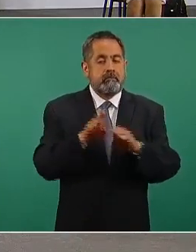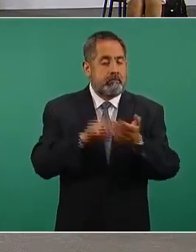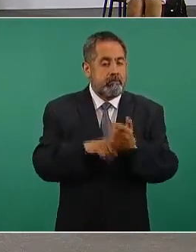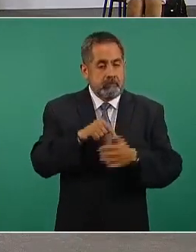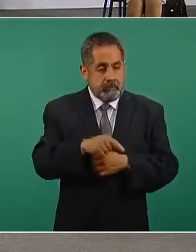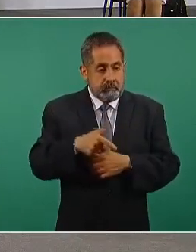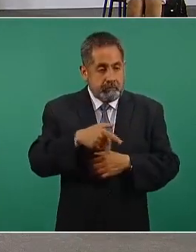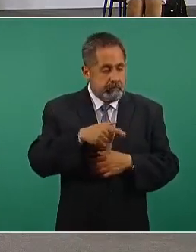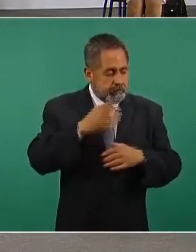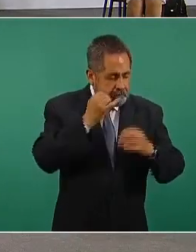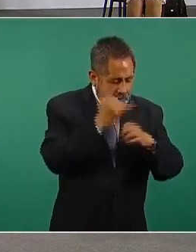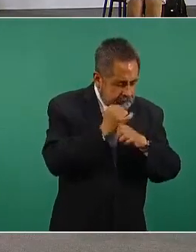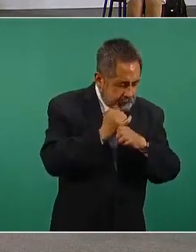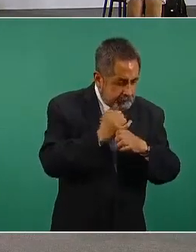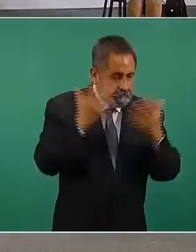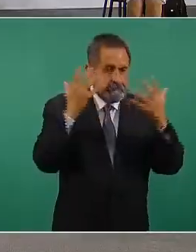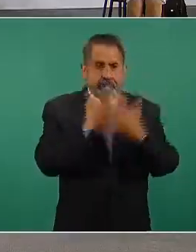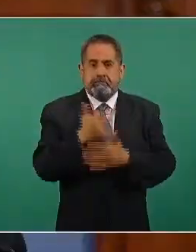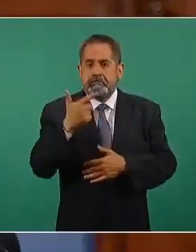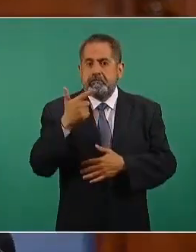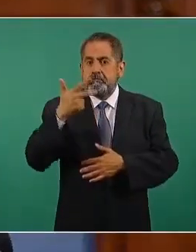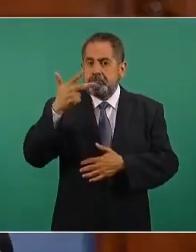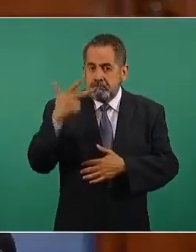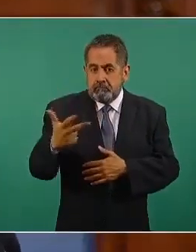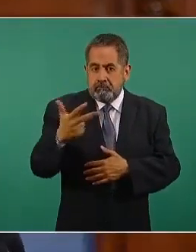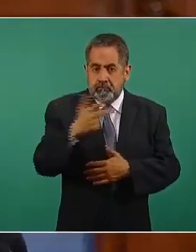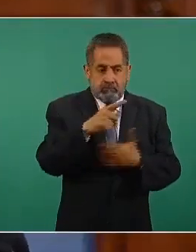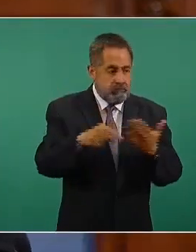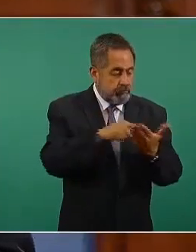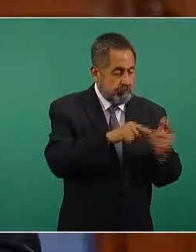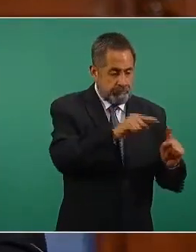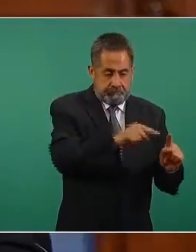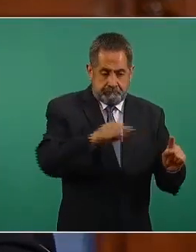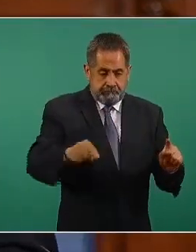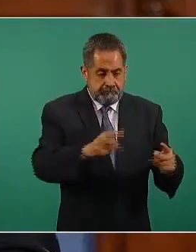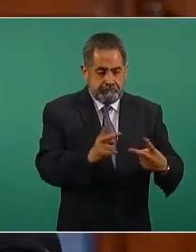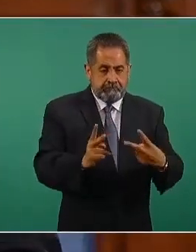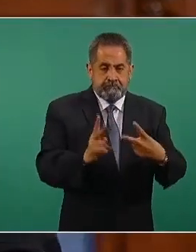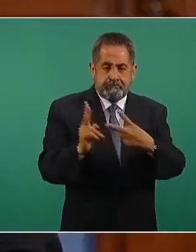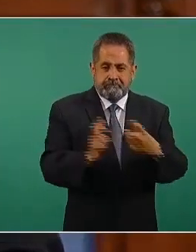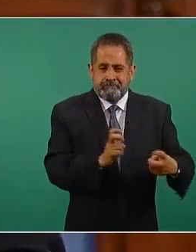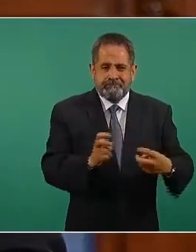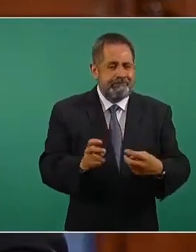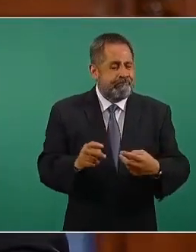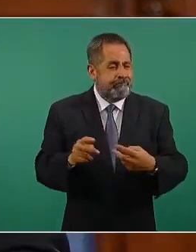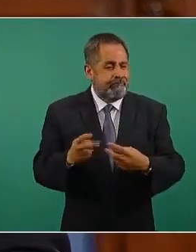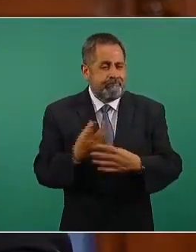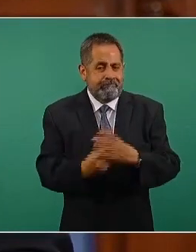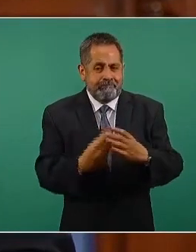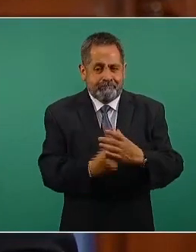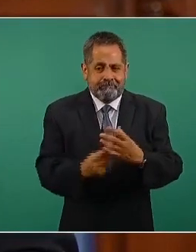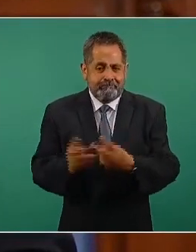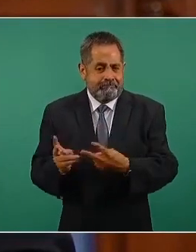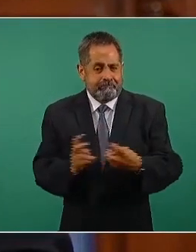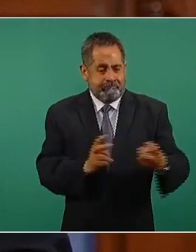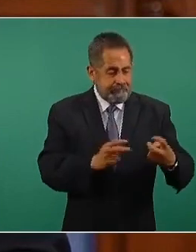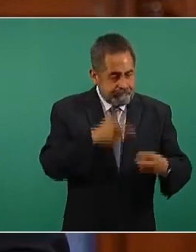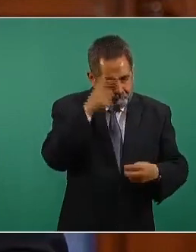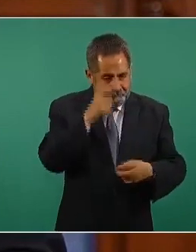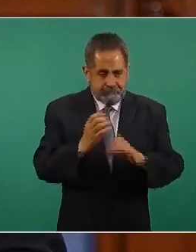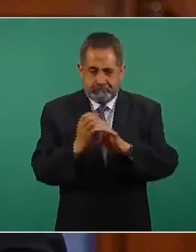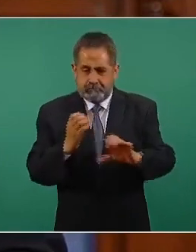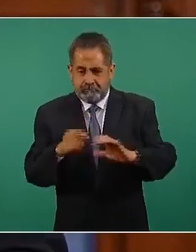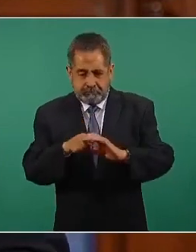tomas clandestinas, 7 en el Estado de México, en Ecatepec, 1 en Azcapotzalco. Se ubican 4 túneles con derivación a